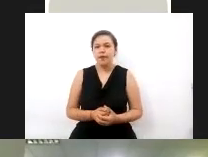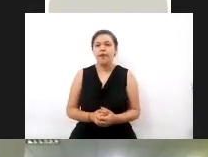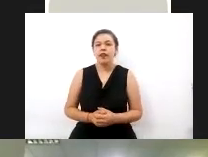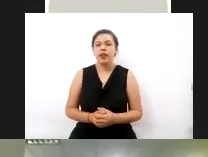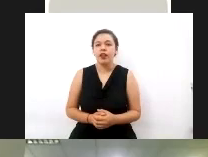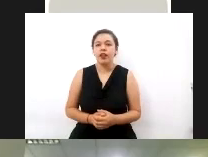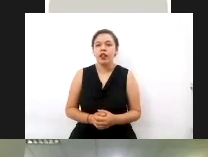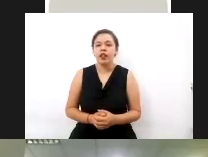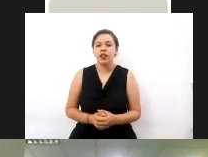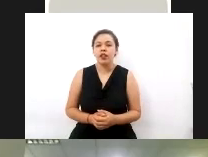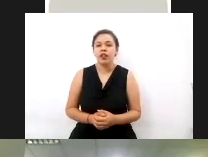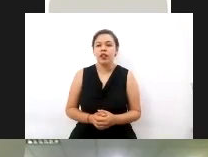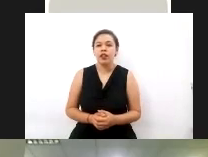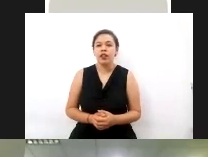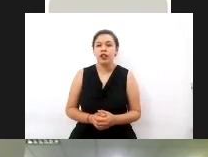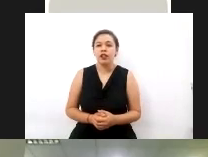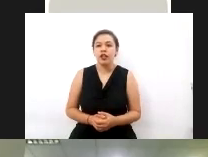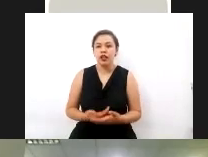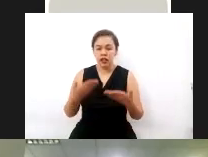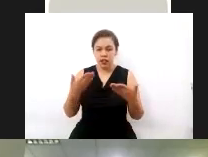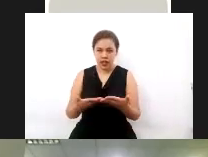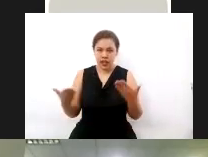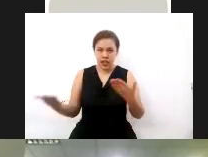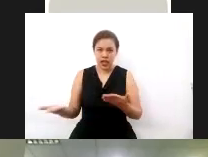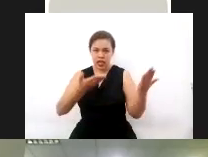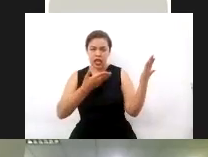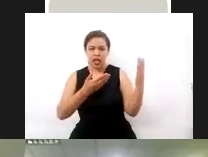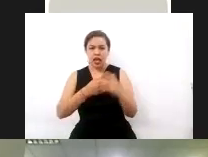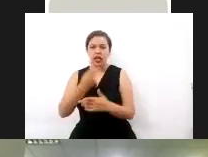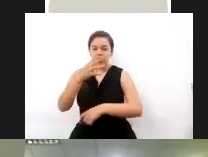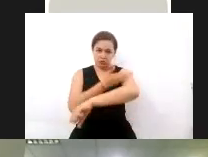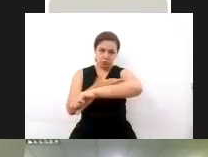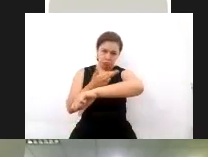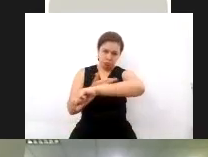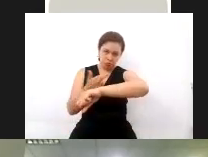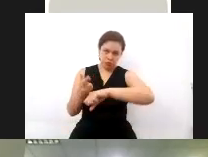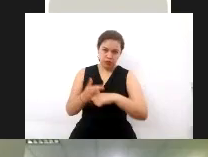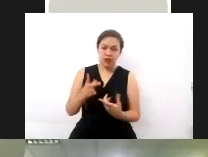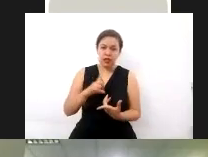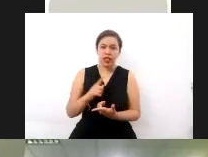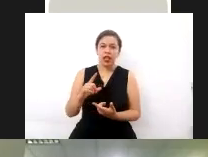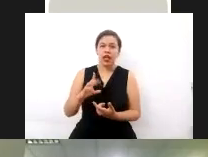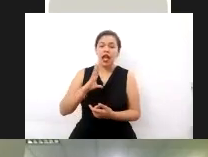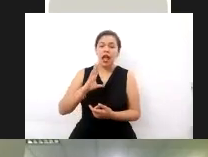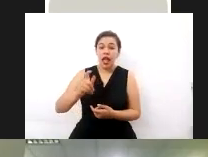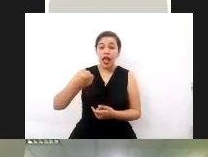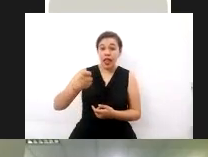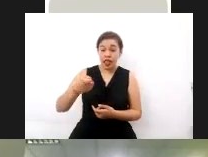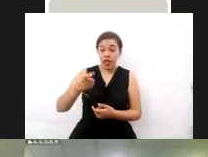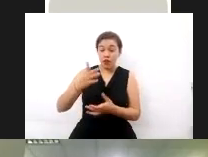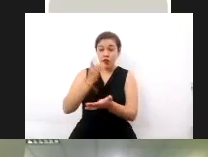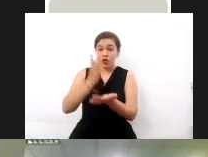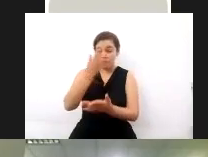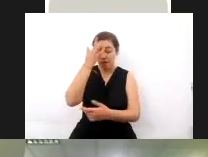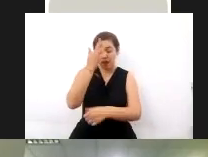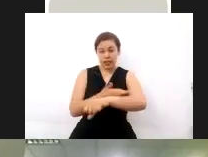Aquí están las ligas para que ustedes sepan en dónde tienen que registrarlo, la llave única para el registro de actividad económica